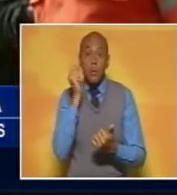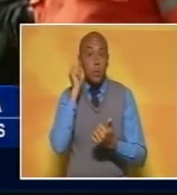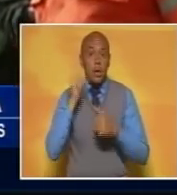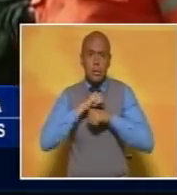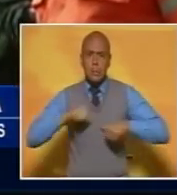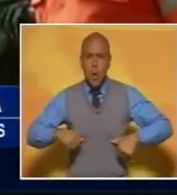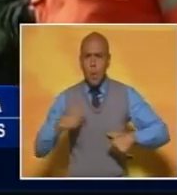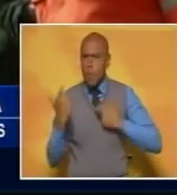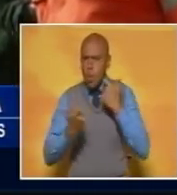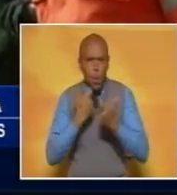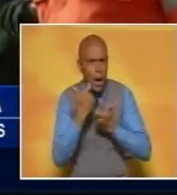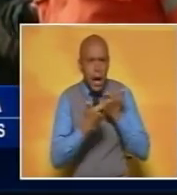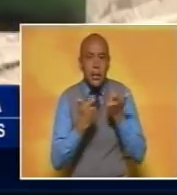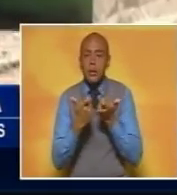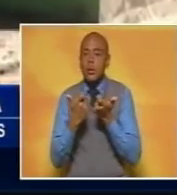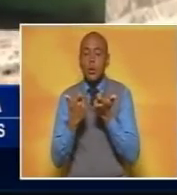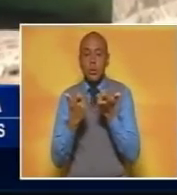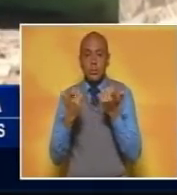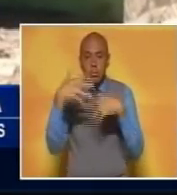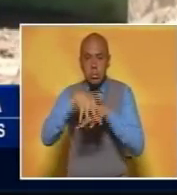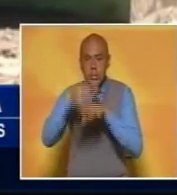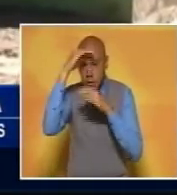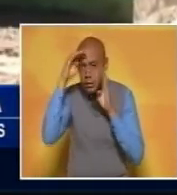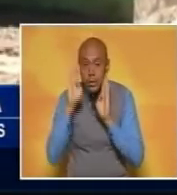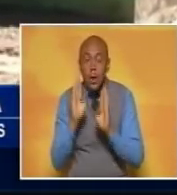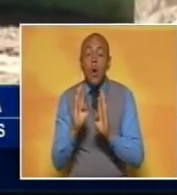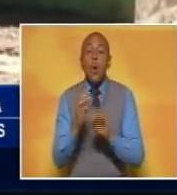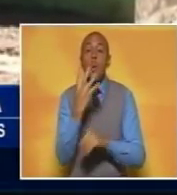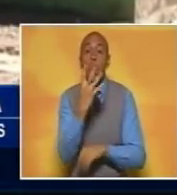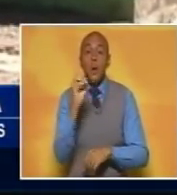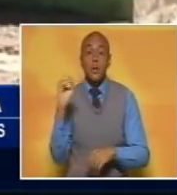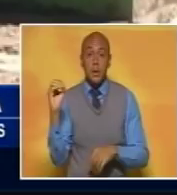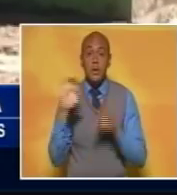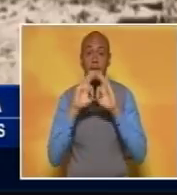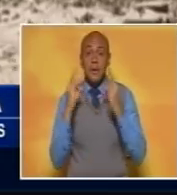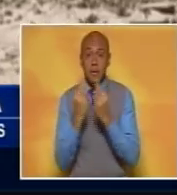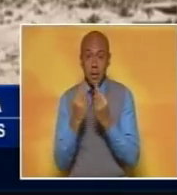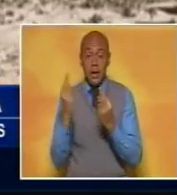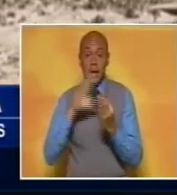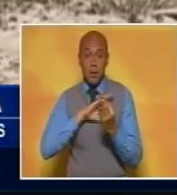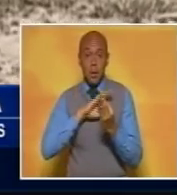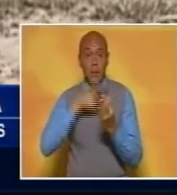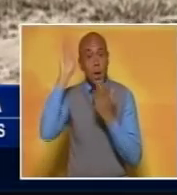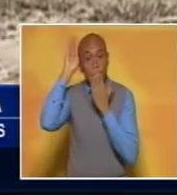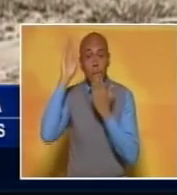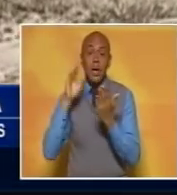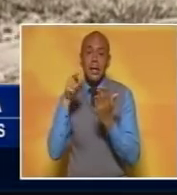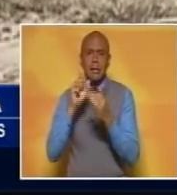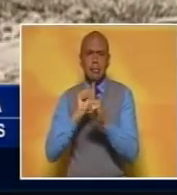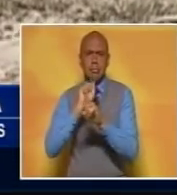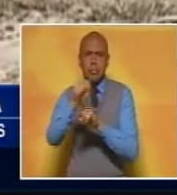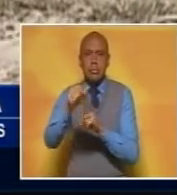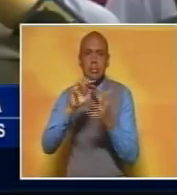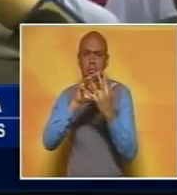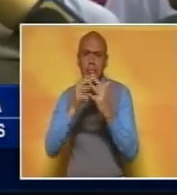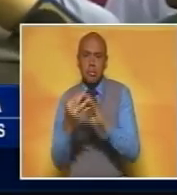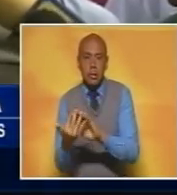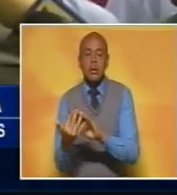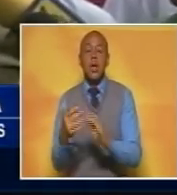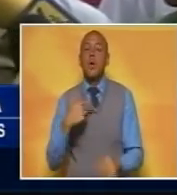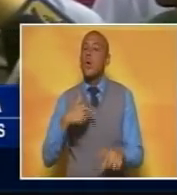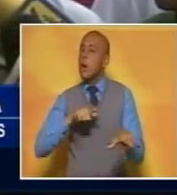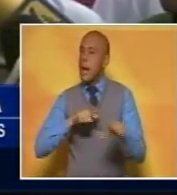integral las necesidades de más de 400 familias indígenas de la comunidad de Toromo que resultaron afectadas por el fenómeno natural. Ya